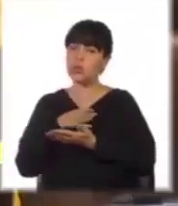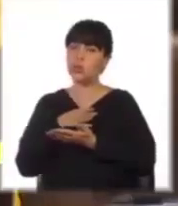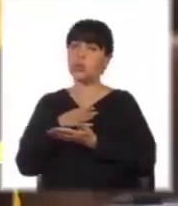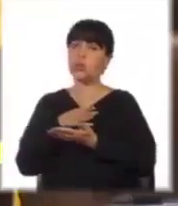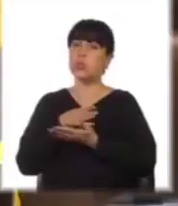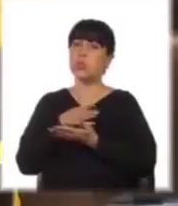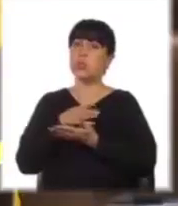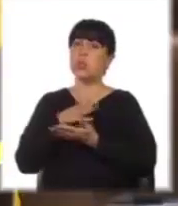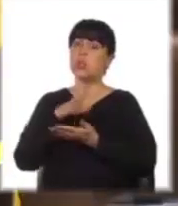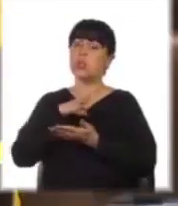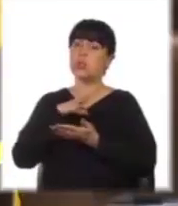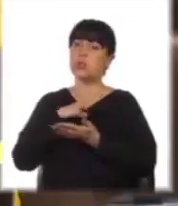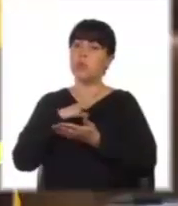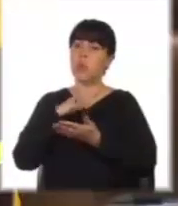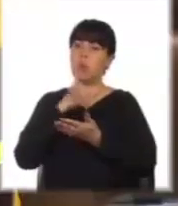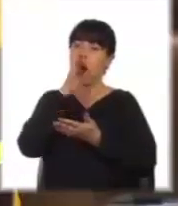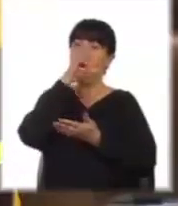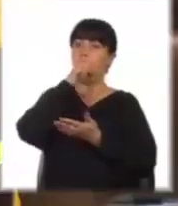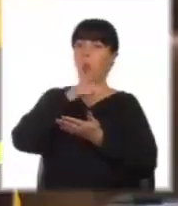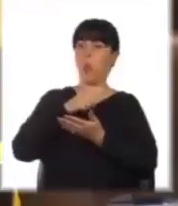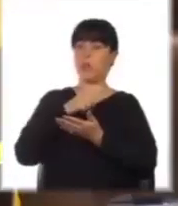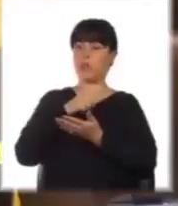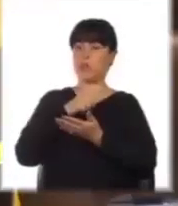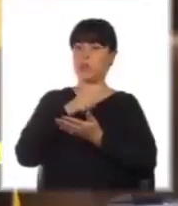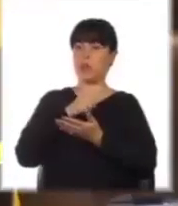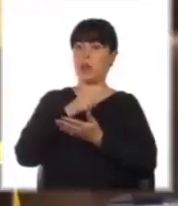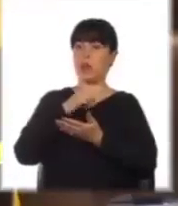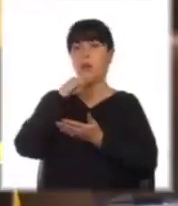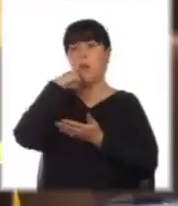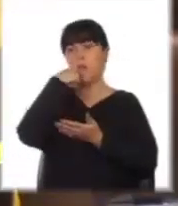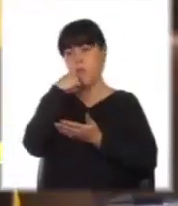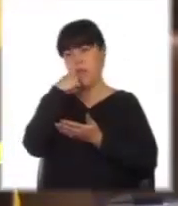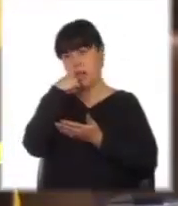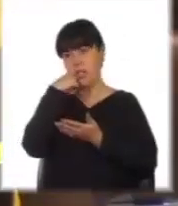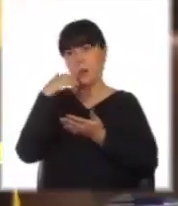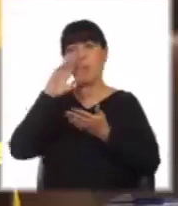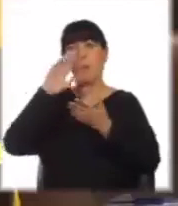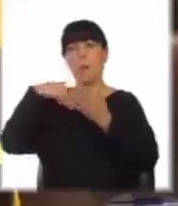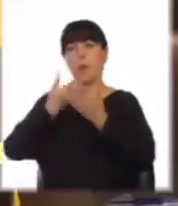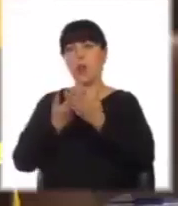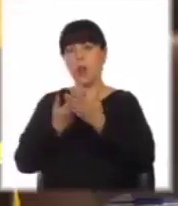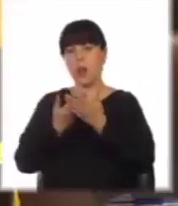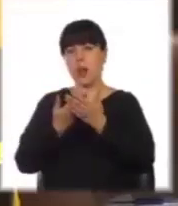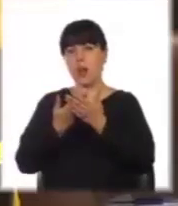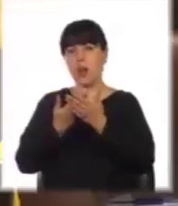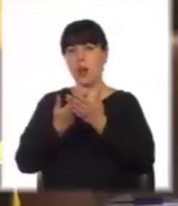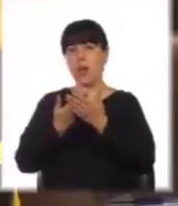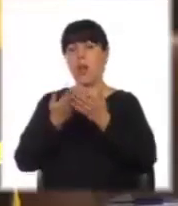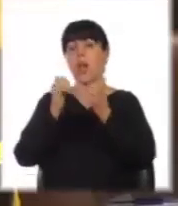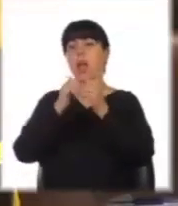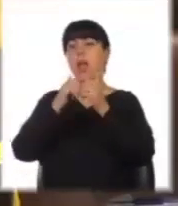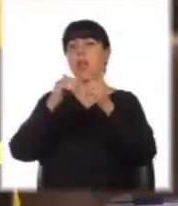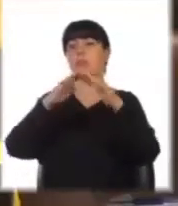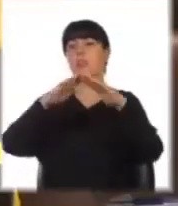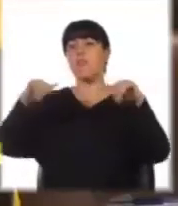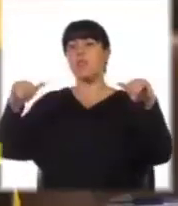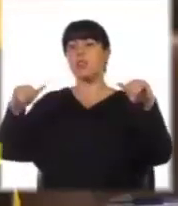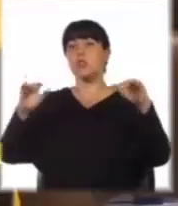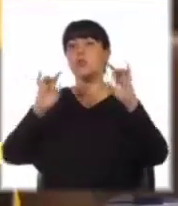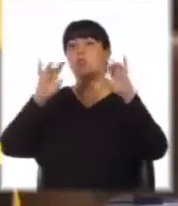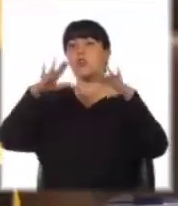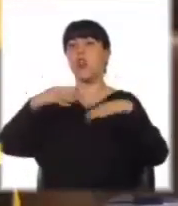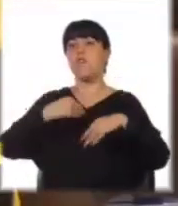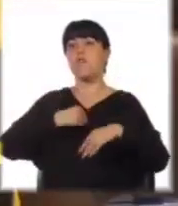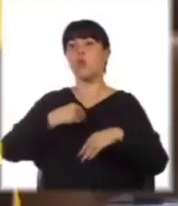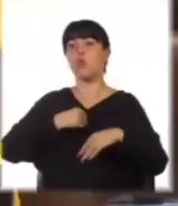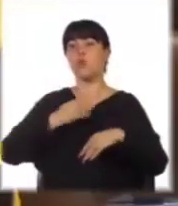que tuvo que soportar José Valle Ordóñez por proponer, por ejemplo, el divorcio por la sola voluntad de la mujer,